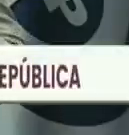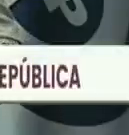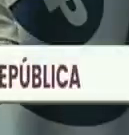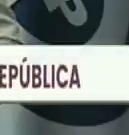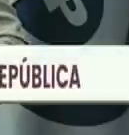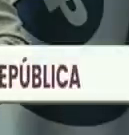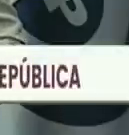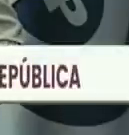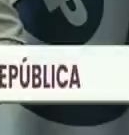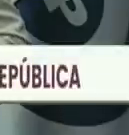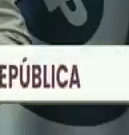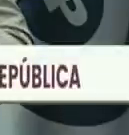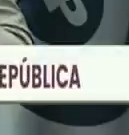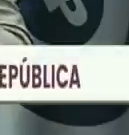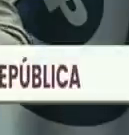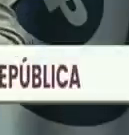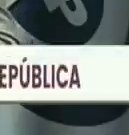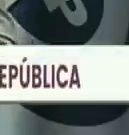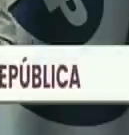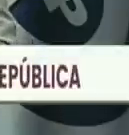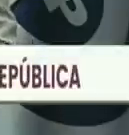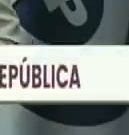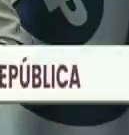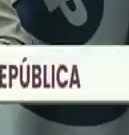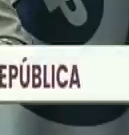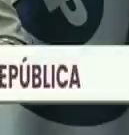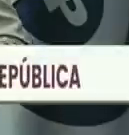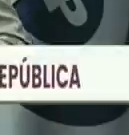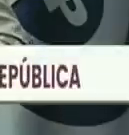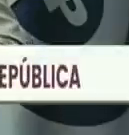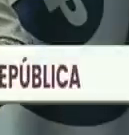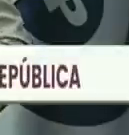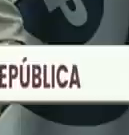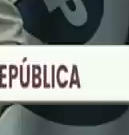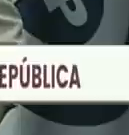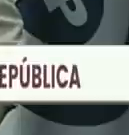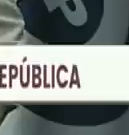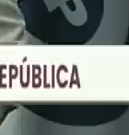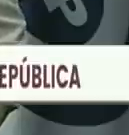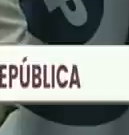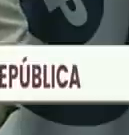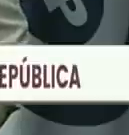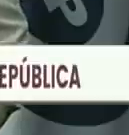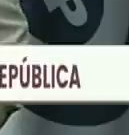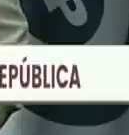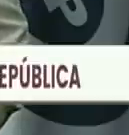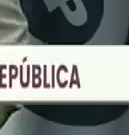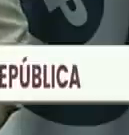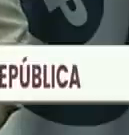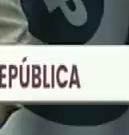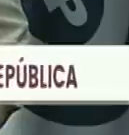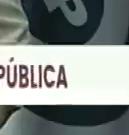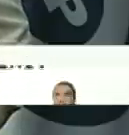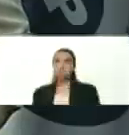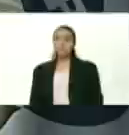de 1993, 94, 95, 96, 97, hasta el año 98.